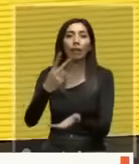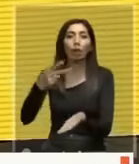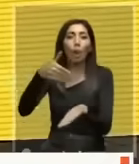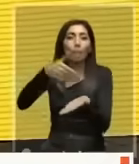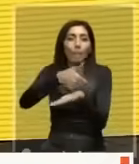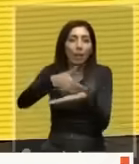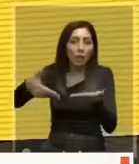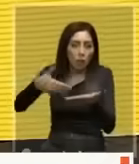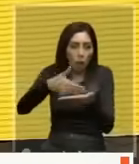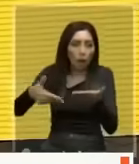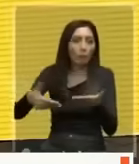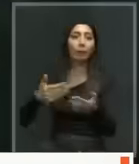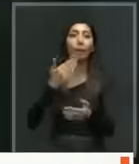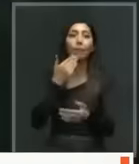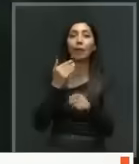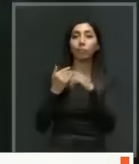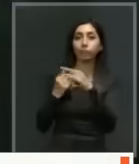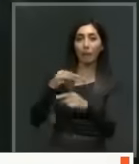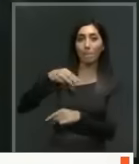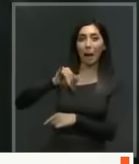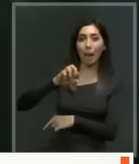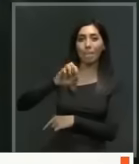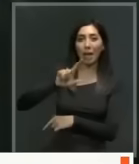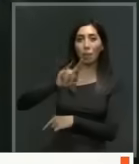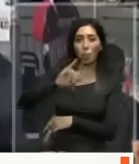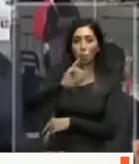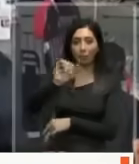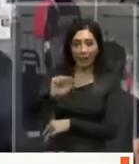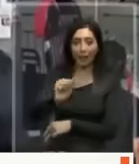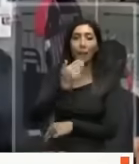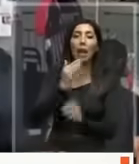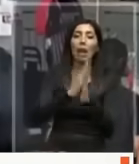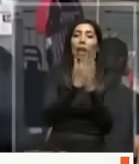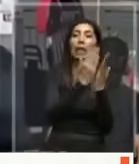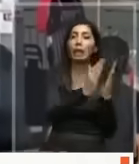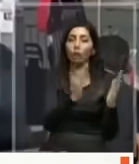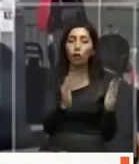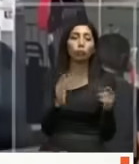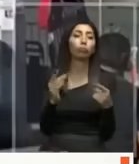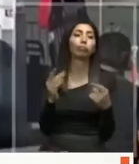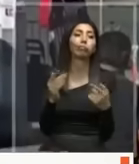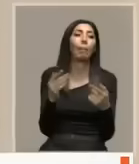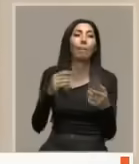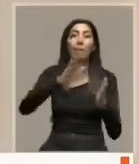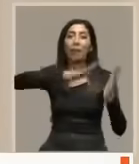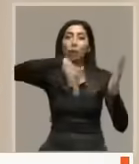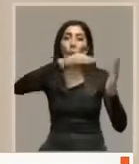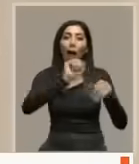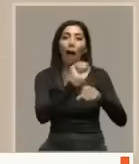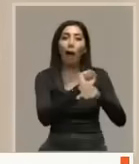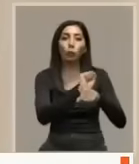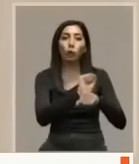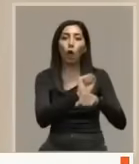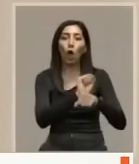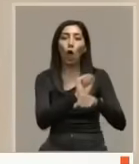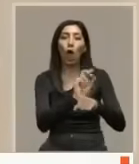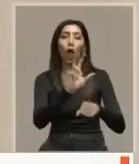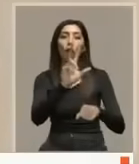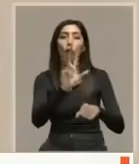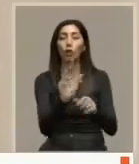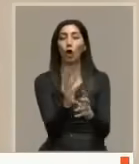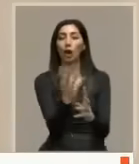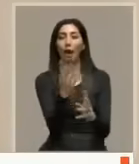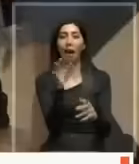22.372.000 pesos. Maipelusa, libros de la cuenta pública, pintura del vehículo municipal color dorado de la exalcaldesa